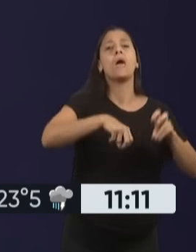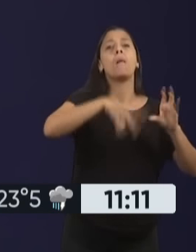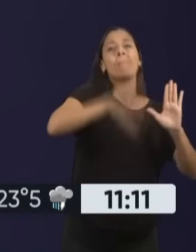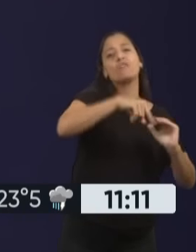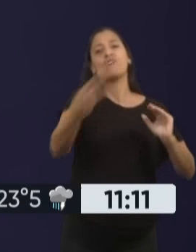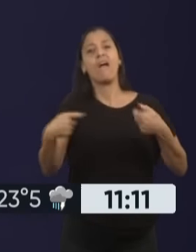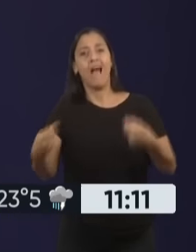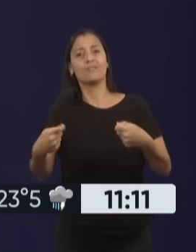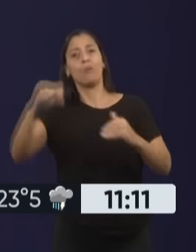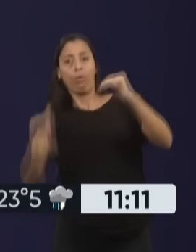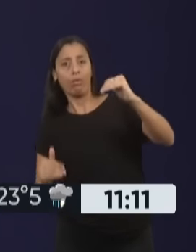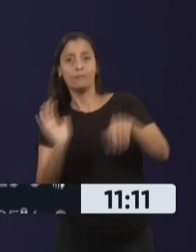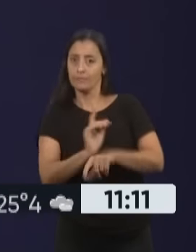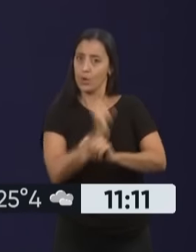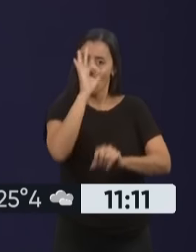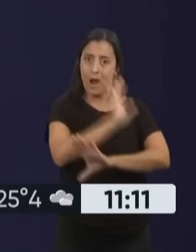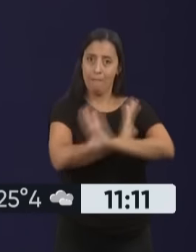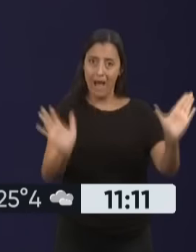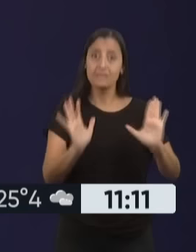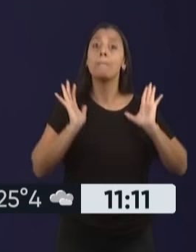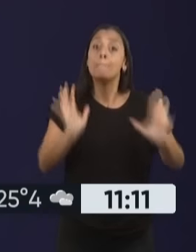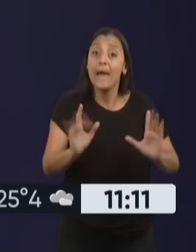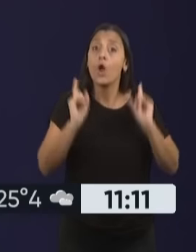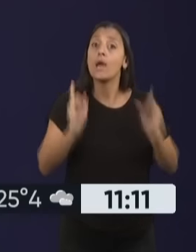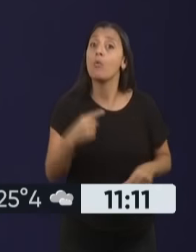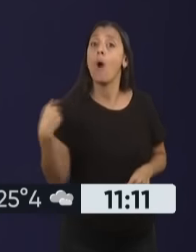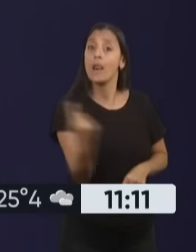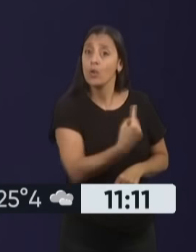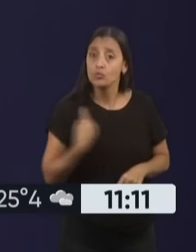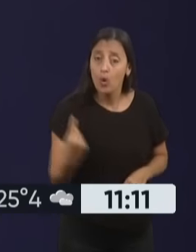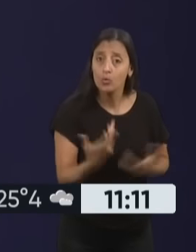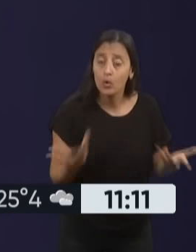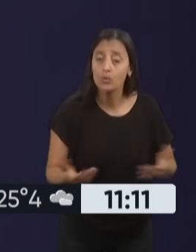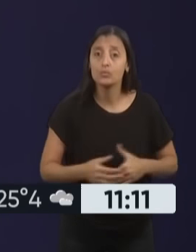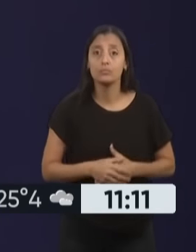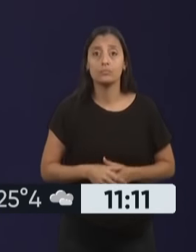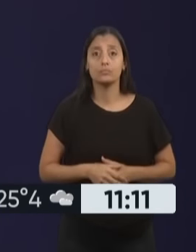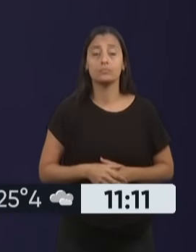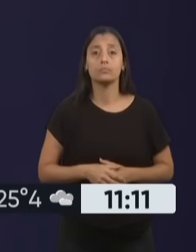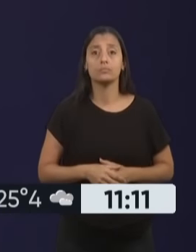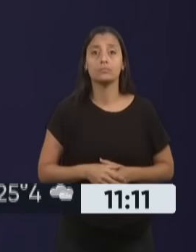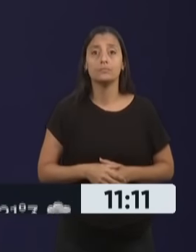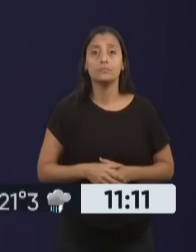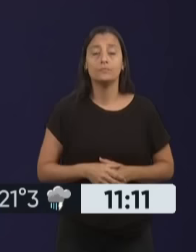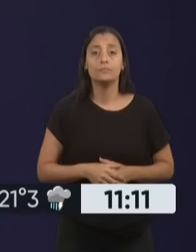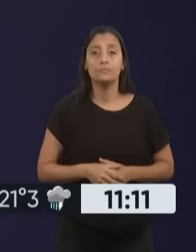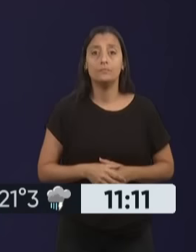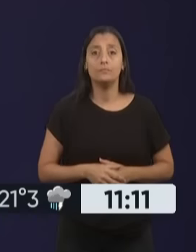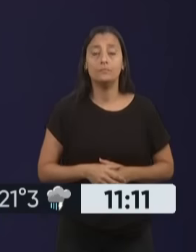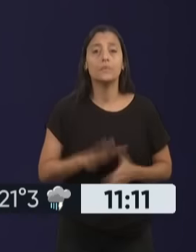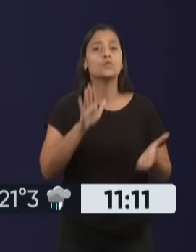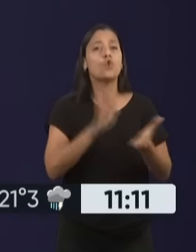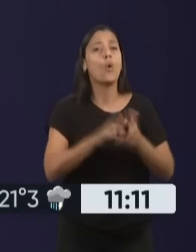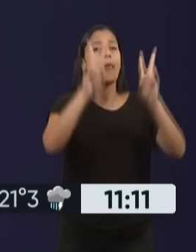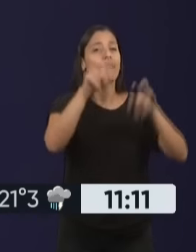e Así que pero de todas maneras con respecto a la